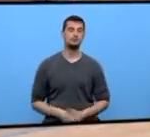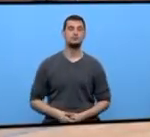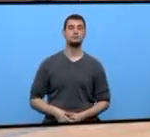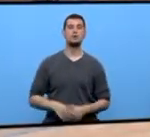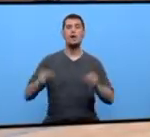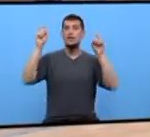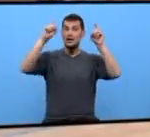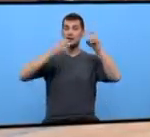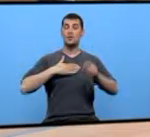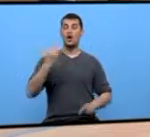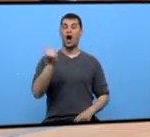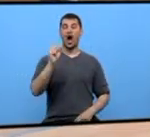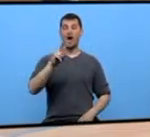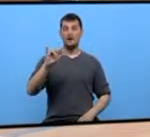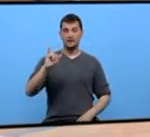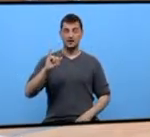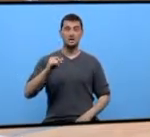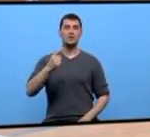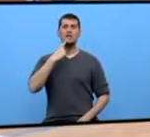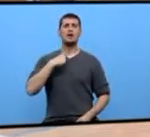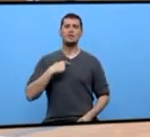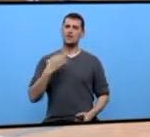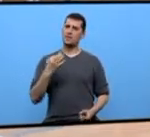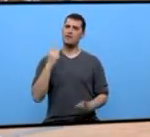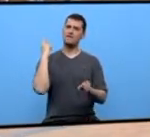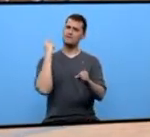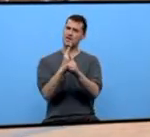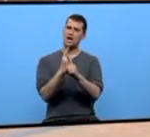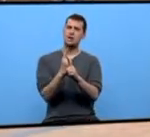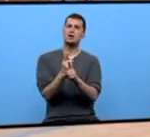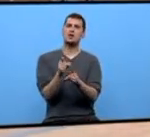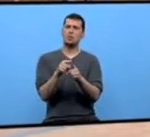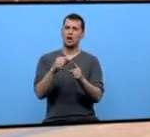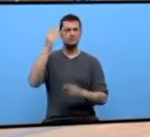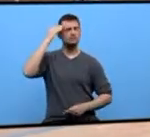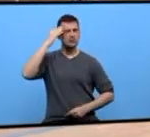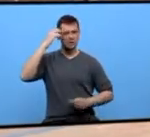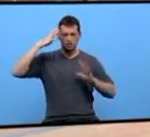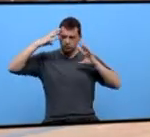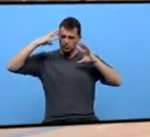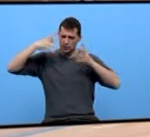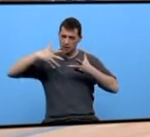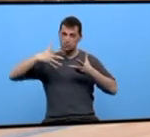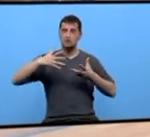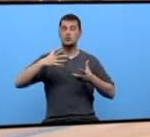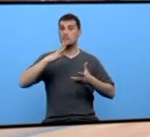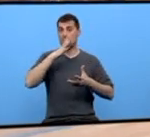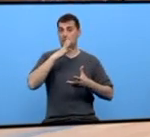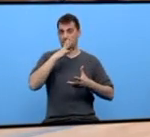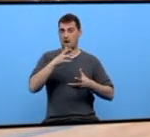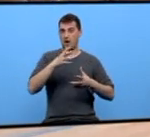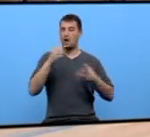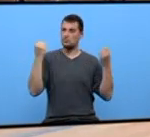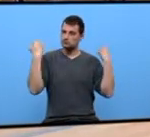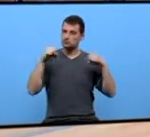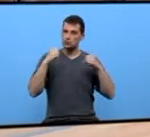Javi nos dixo que había que venir bien mentalizados porque senón non podíamos jugar como